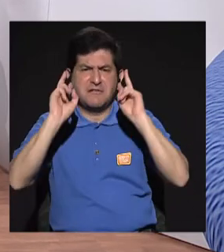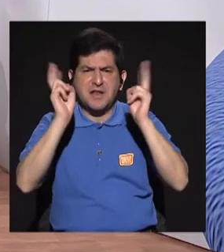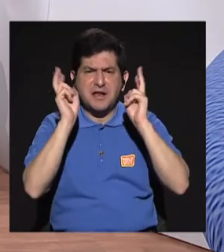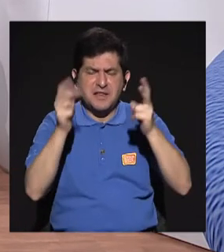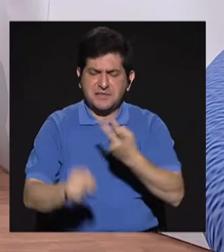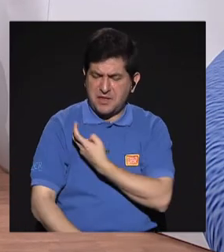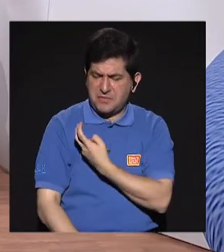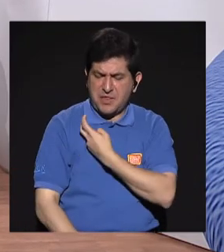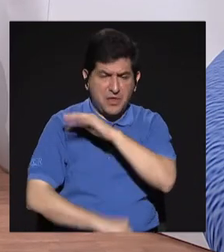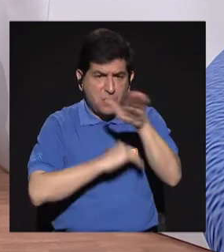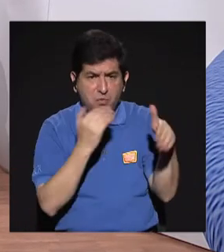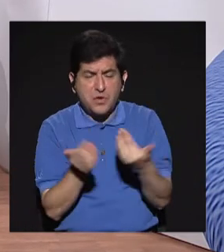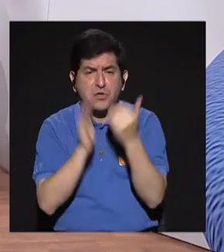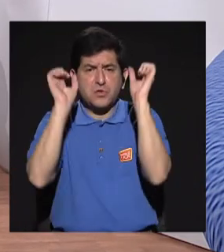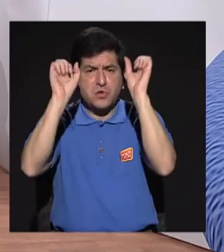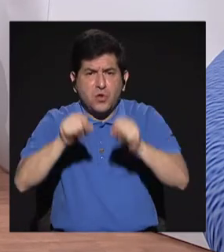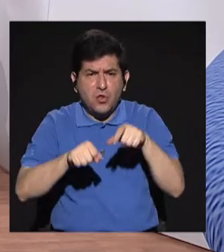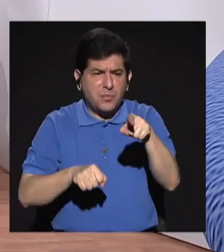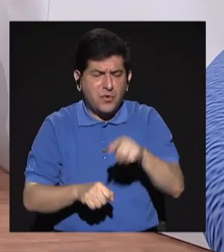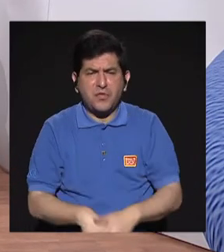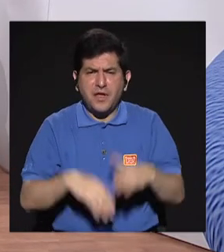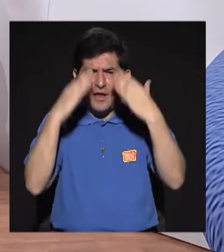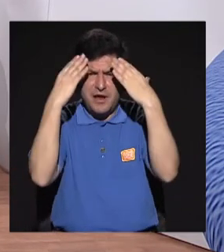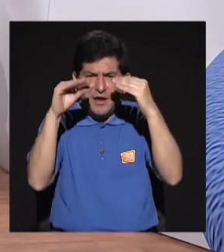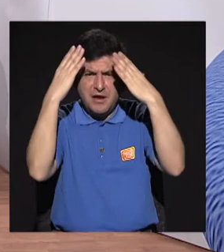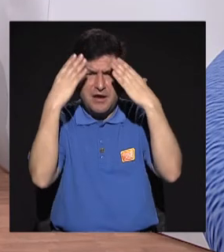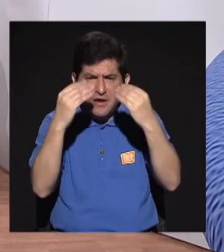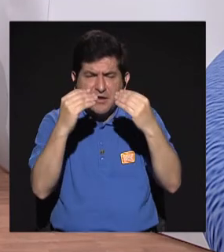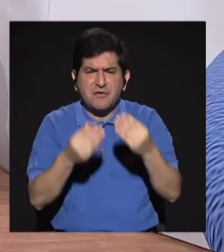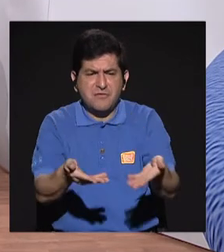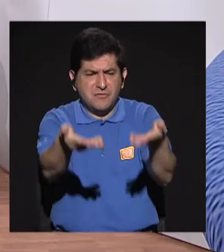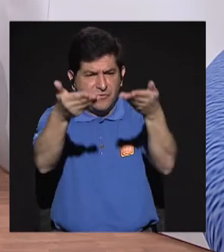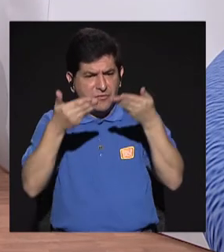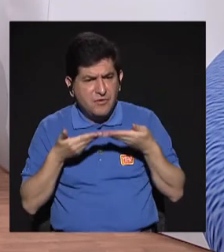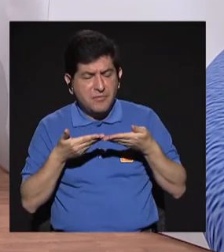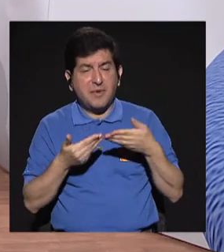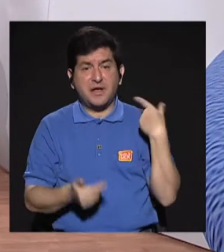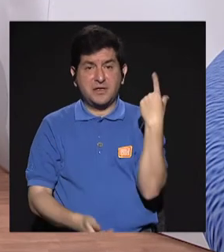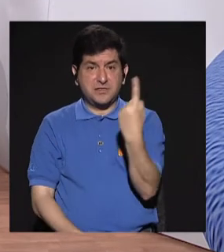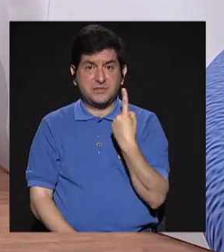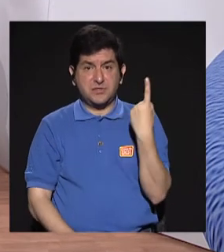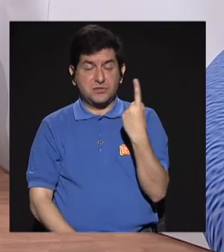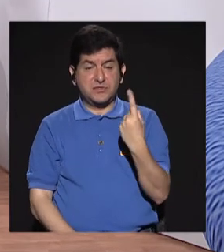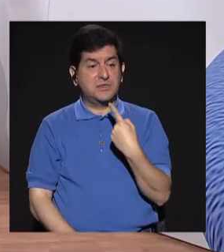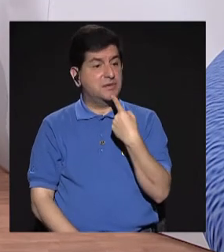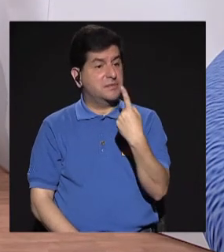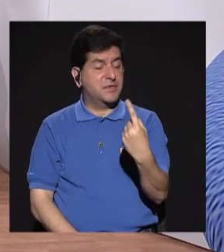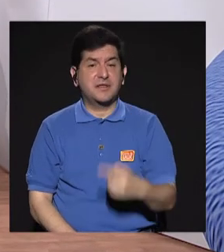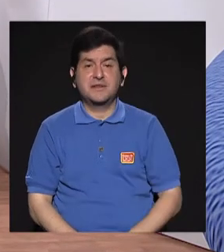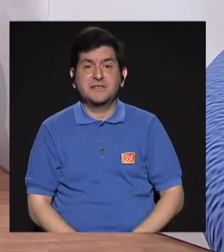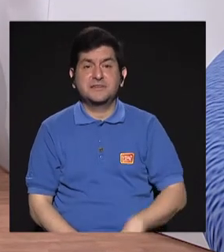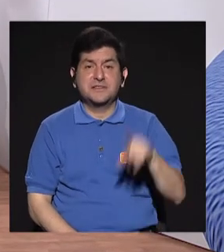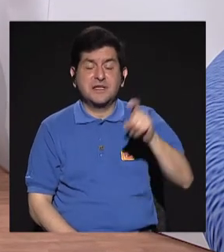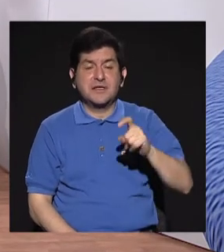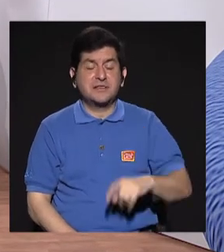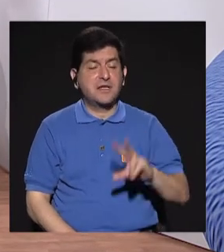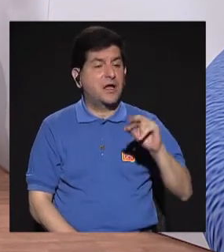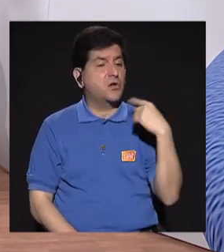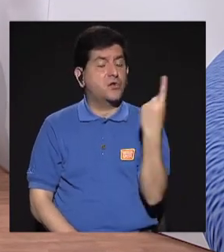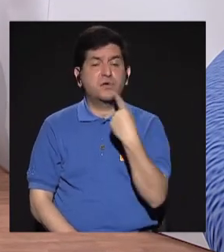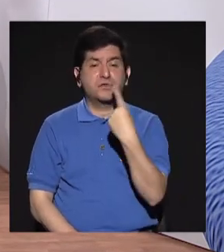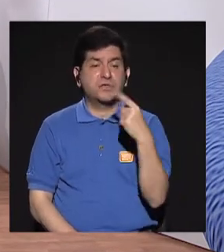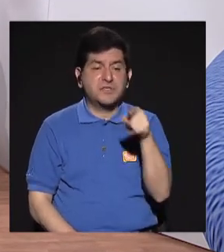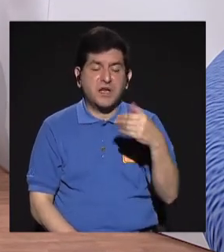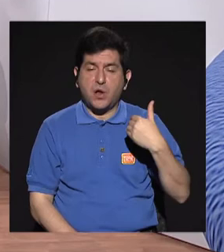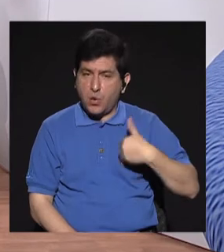tema de huesos y de todo lo que nos podría toda la información que nos podría dar que siempre hay que indicar que vivir más allá de decir